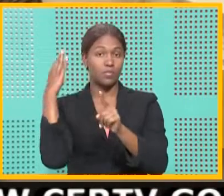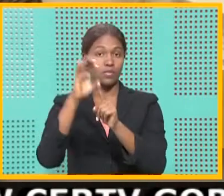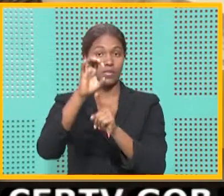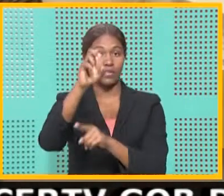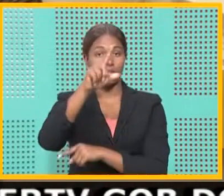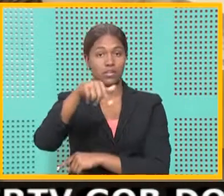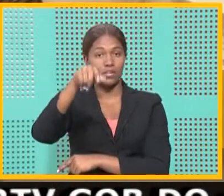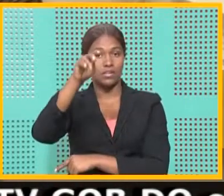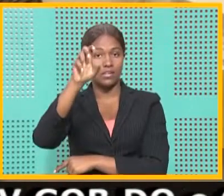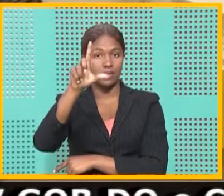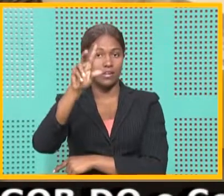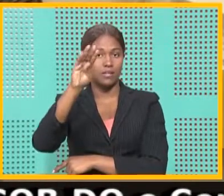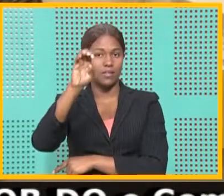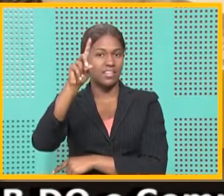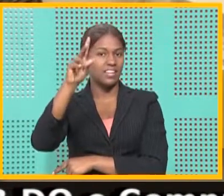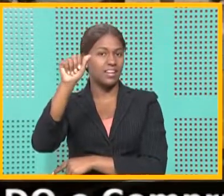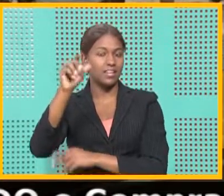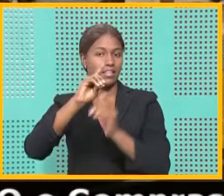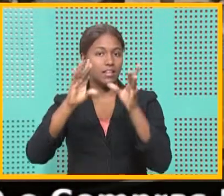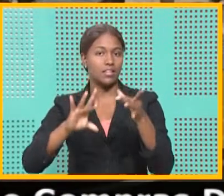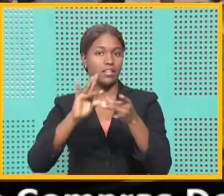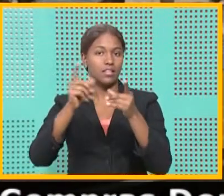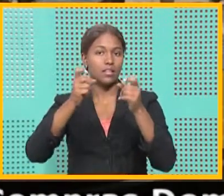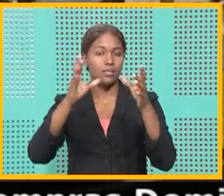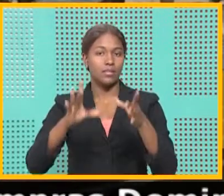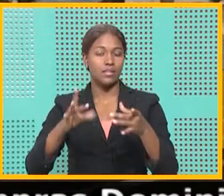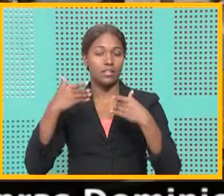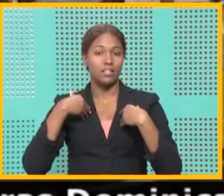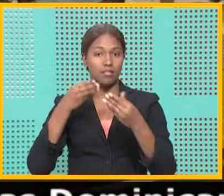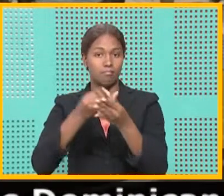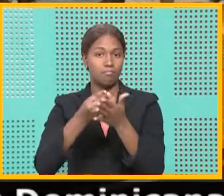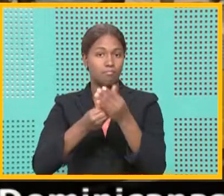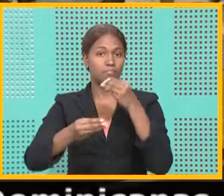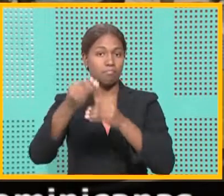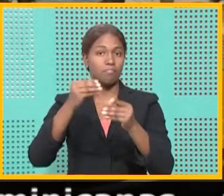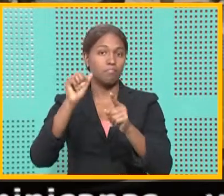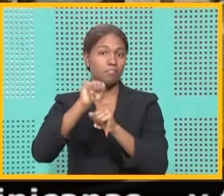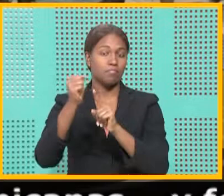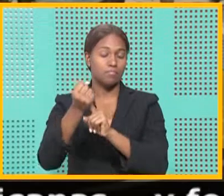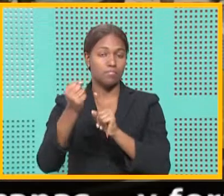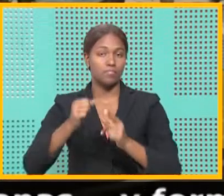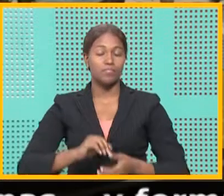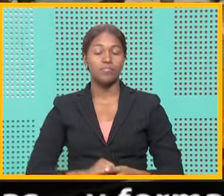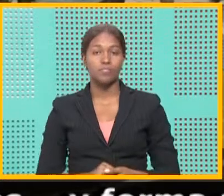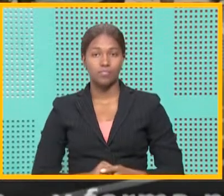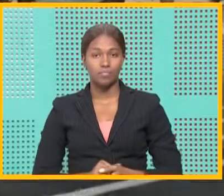Ezequiel Volquez Medina, director general de la Administradora de Subsidios Sociales.